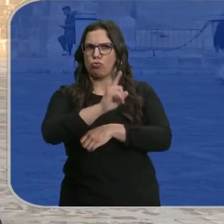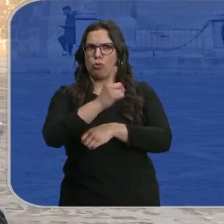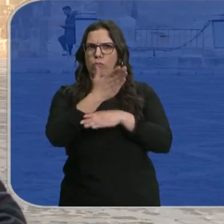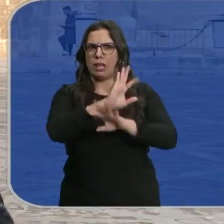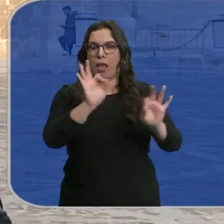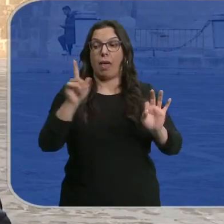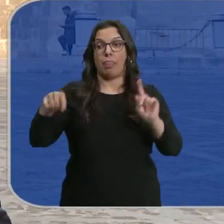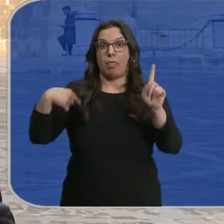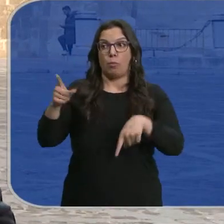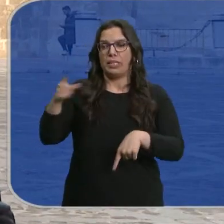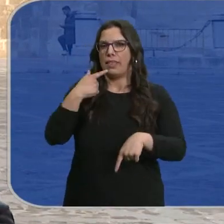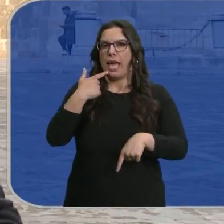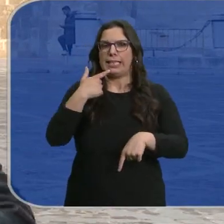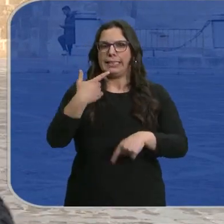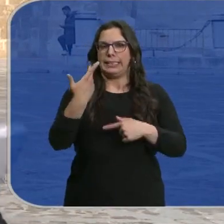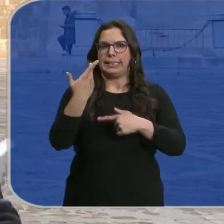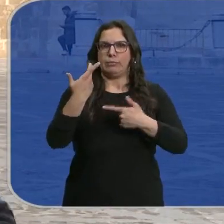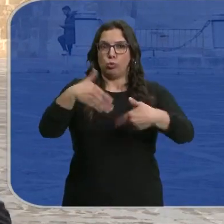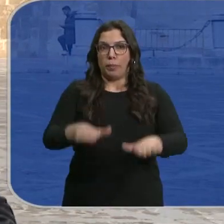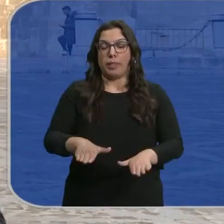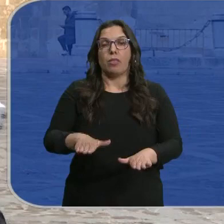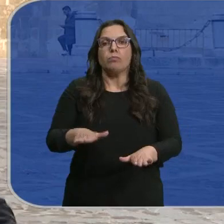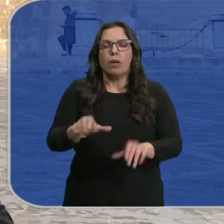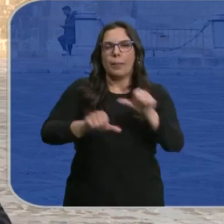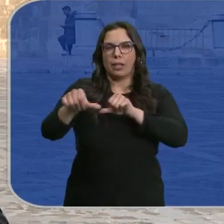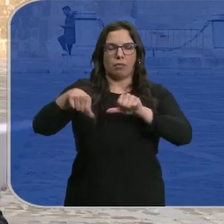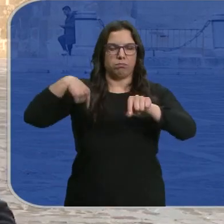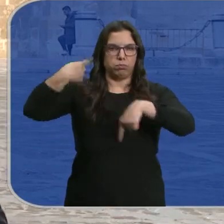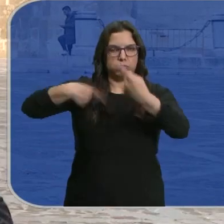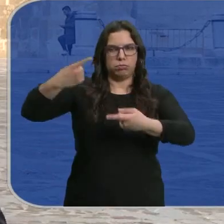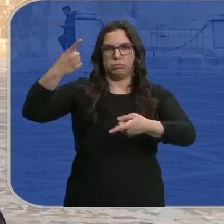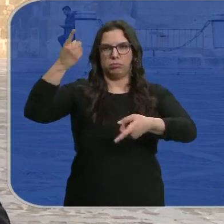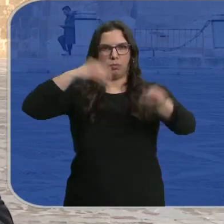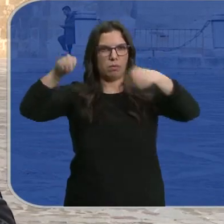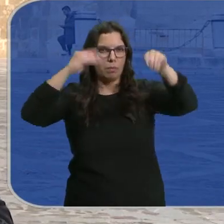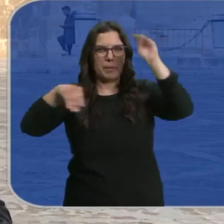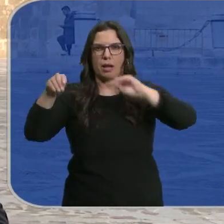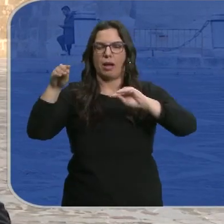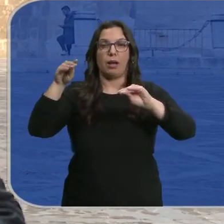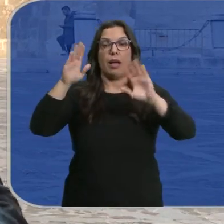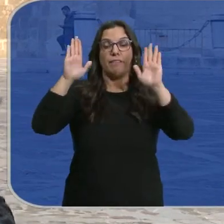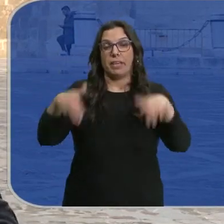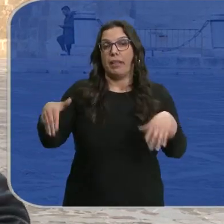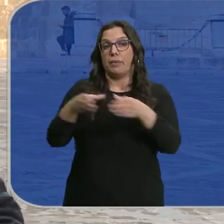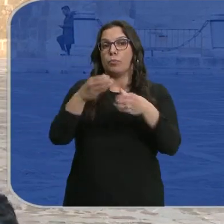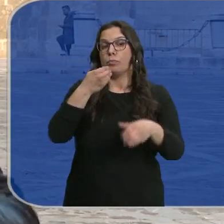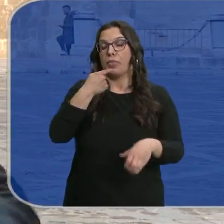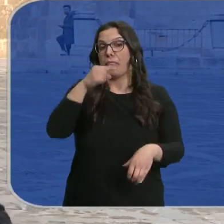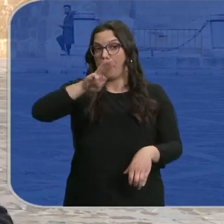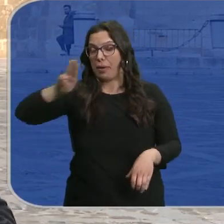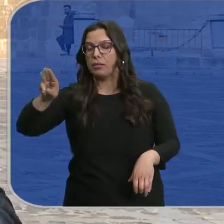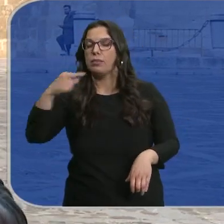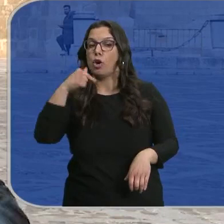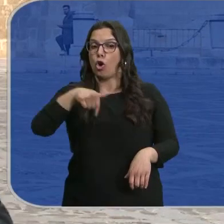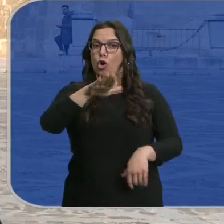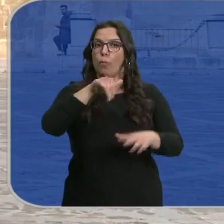más tarde. Ella suspendía esta presentación y a partir de ahí se desataban las informaciones. Y lo que ha dicho el Partido Popular es que